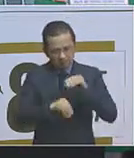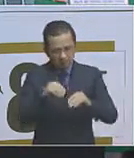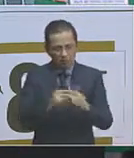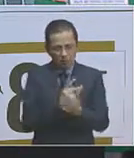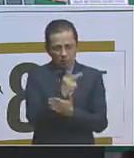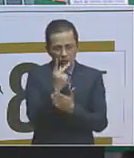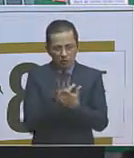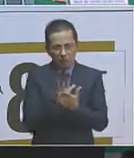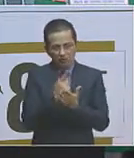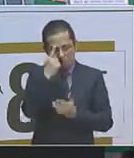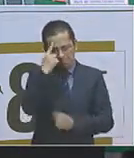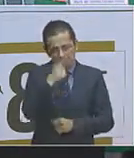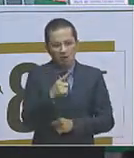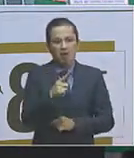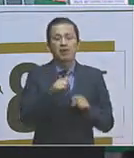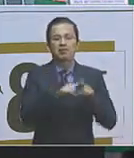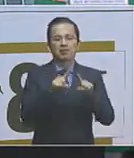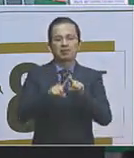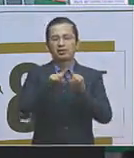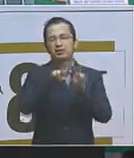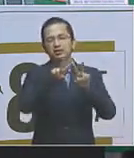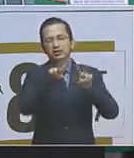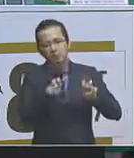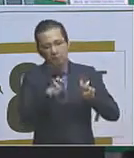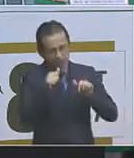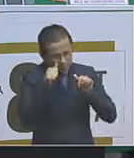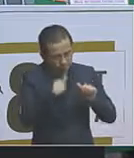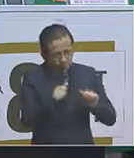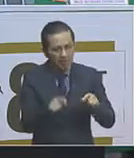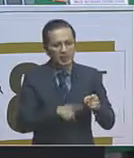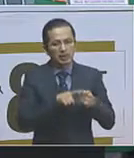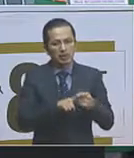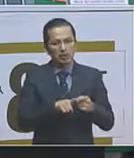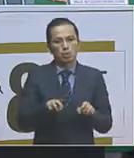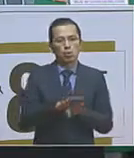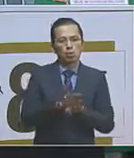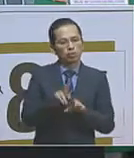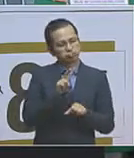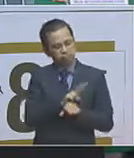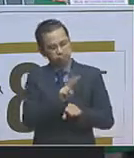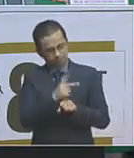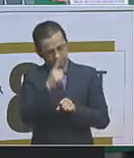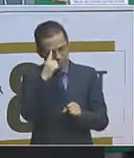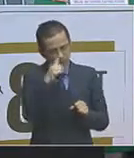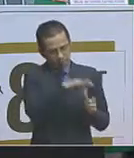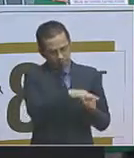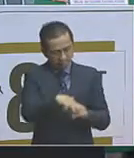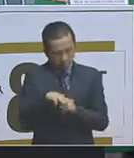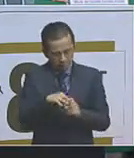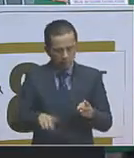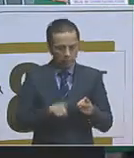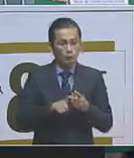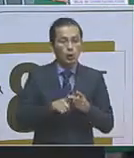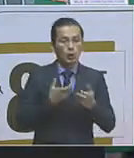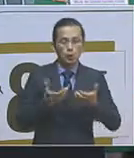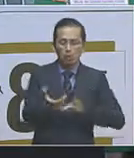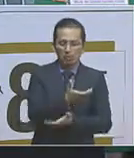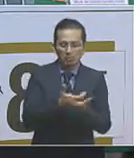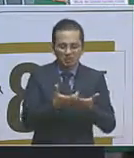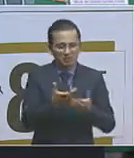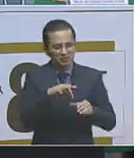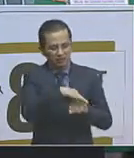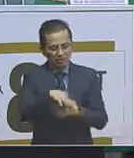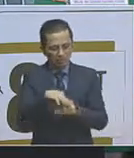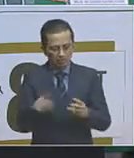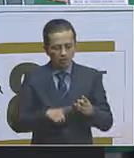para atender entre otros temas tales como las misiones de observación electoral y cooperación electoral la prevención de conflictos